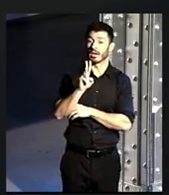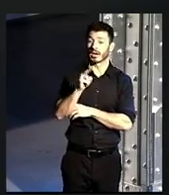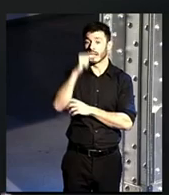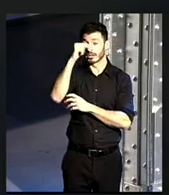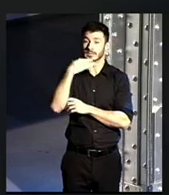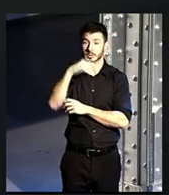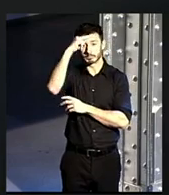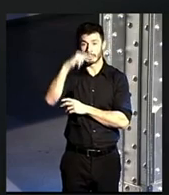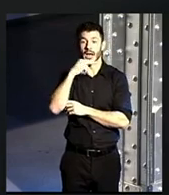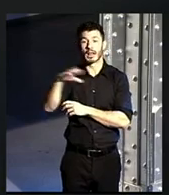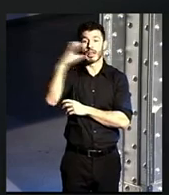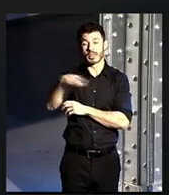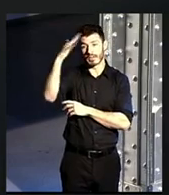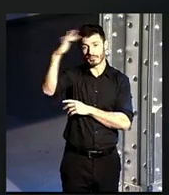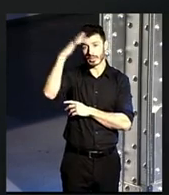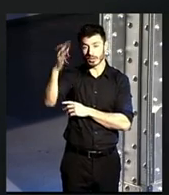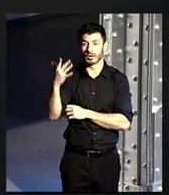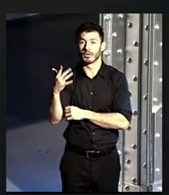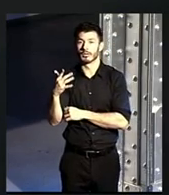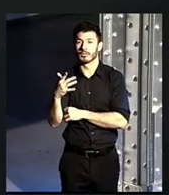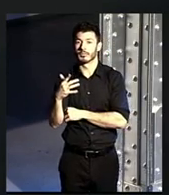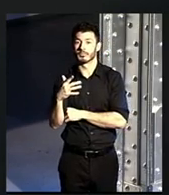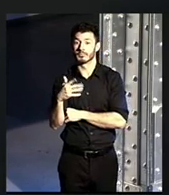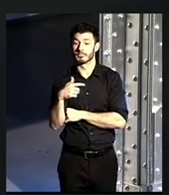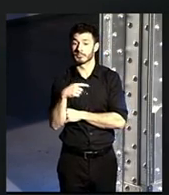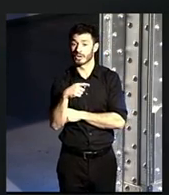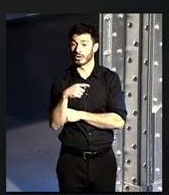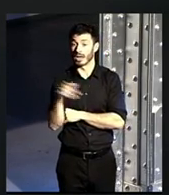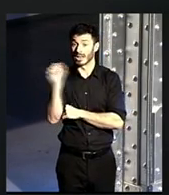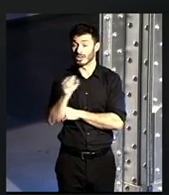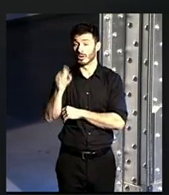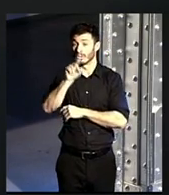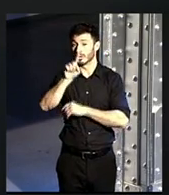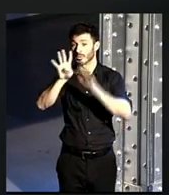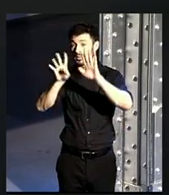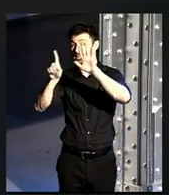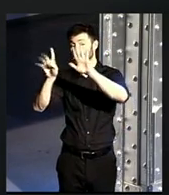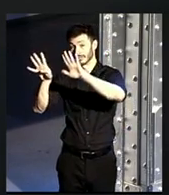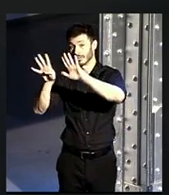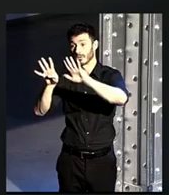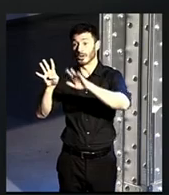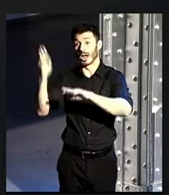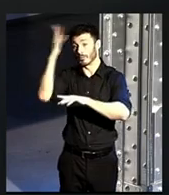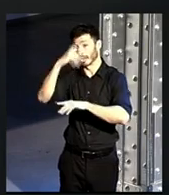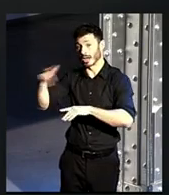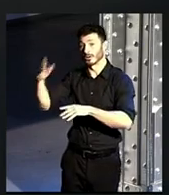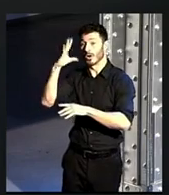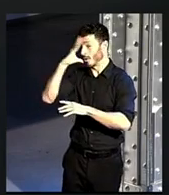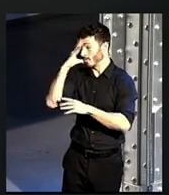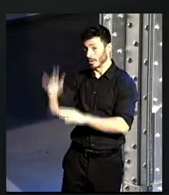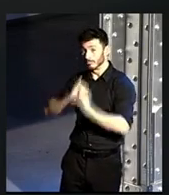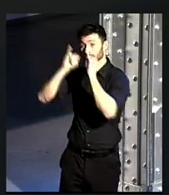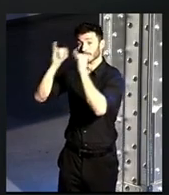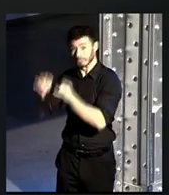todo solamente. Pero cuando en el 69 los americanos llegaron a la Luna, los diarios del mundo entero han